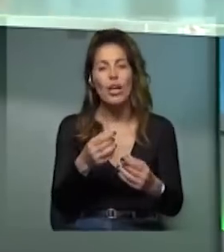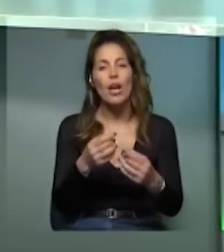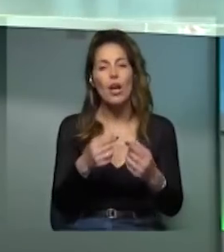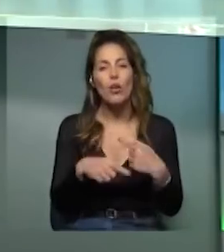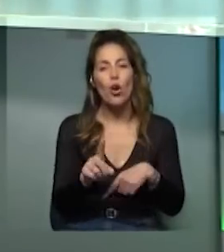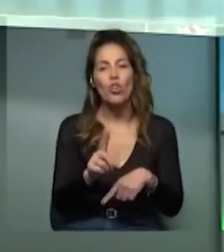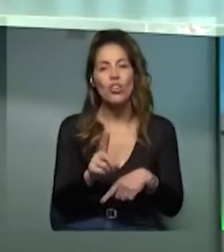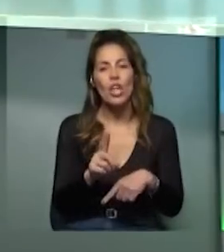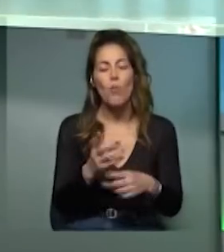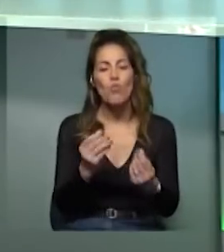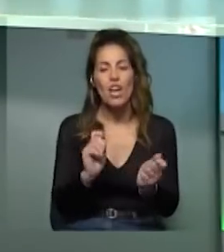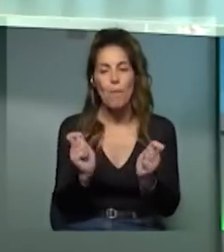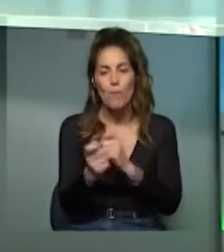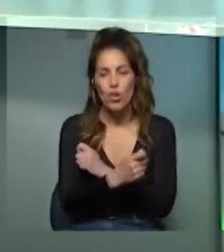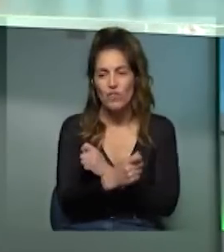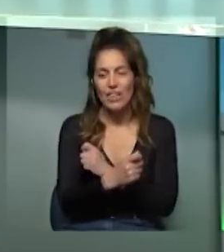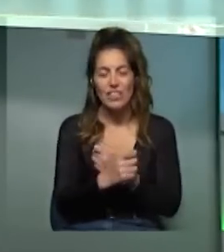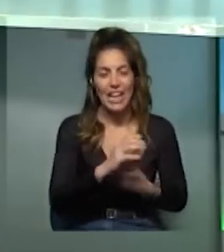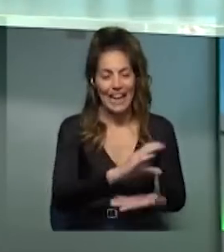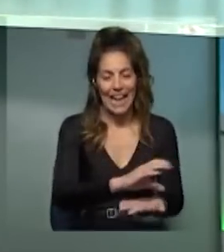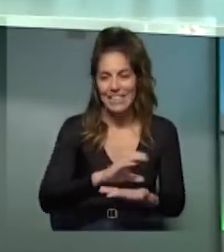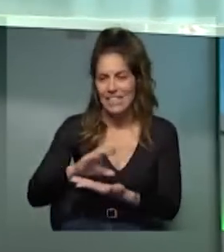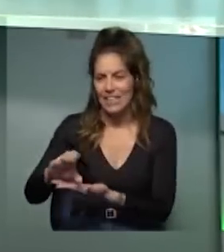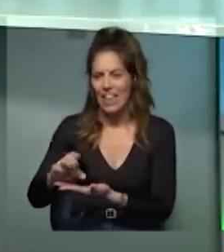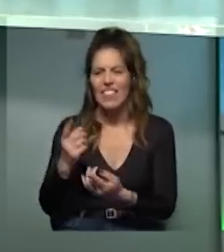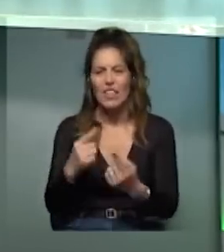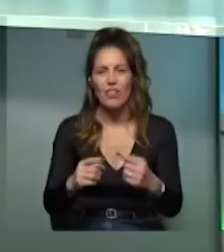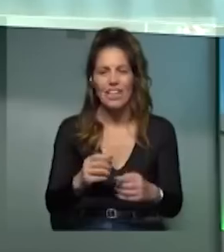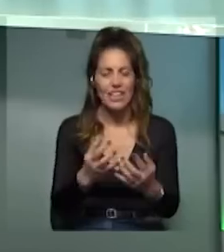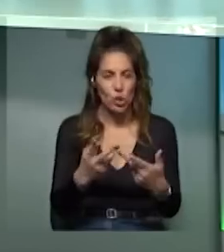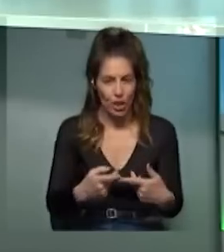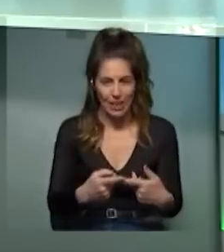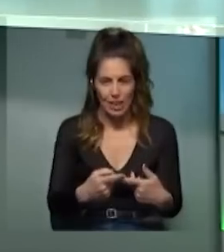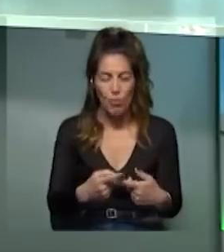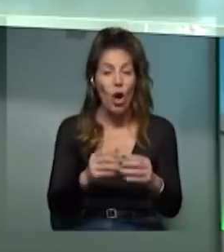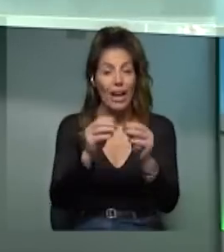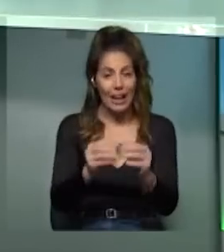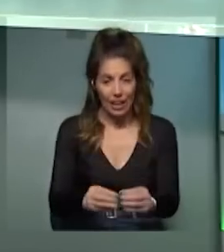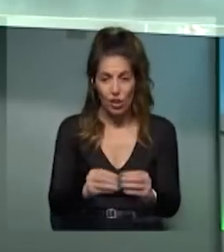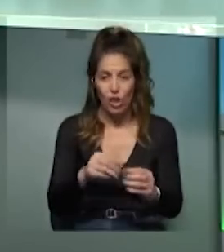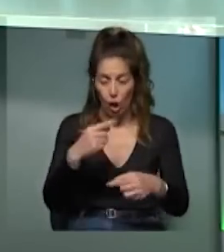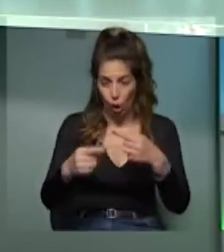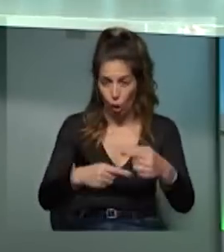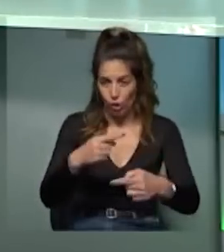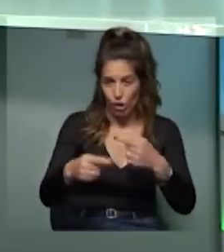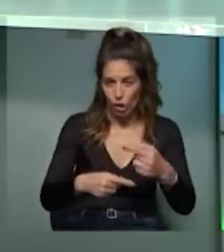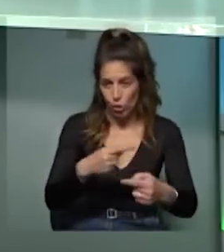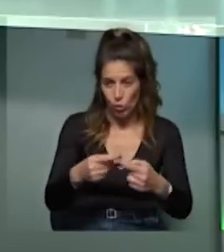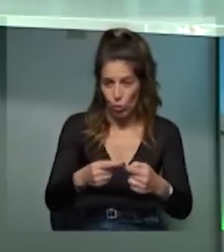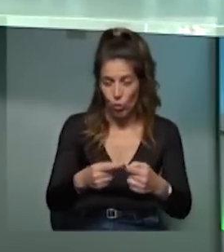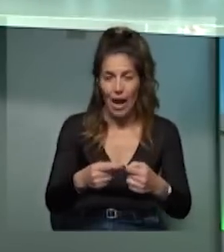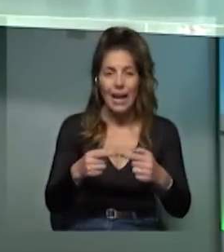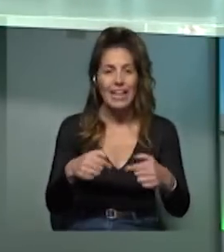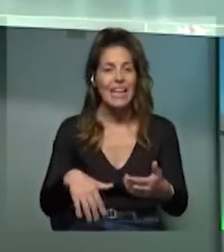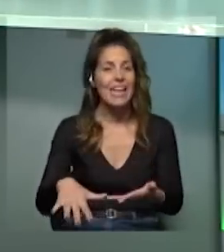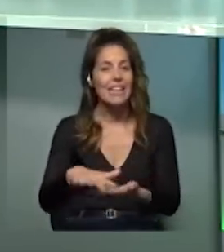con decenas de modificaciones y reasignación de recursos a distintos organismos Sí claro la rendición de cuentas sigue y va a seguir dando que hablar por estas horas en